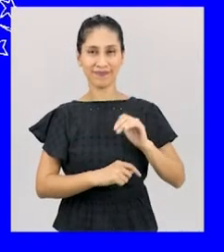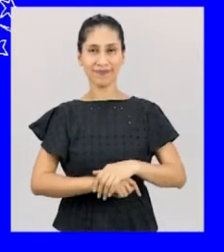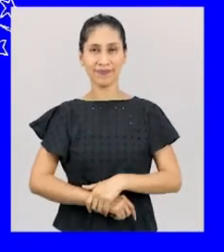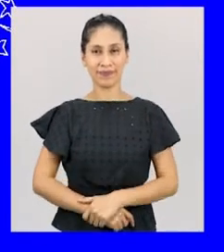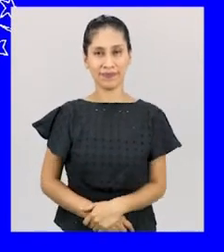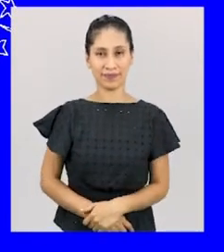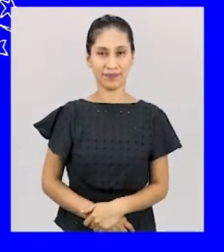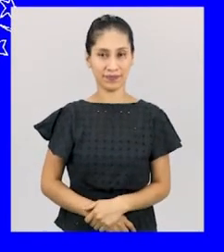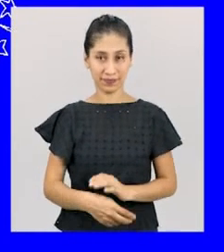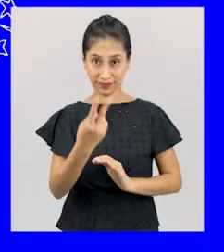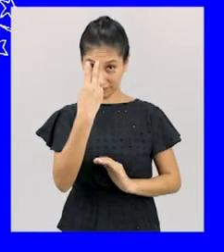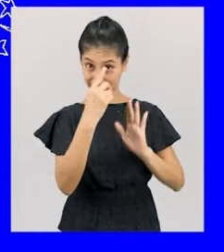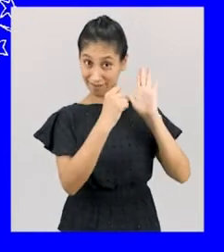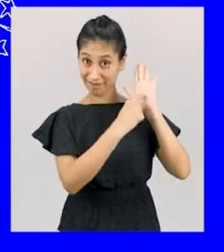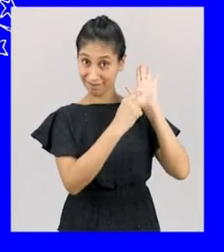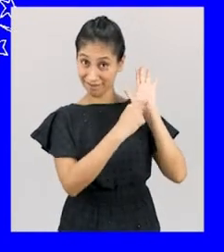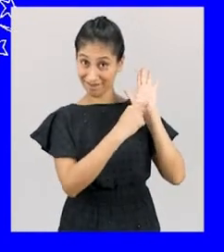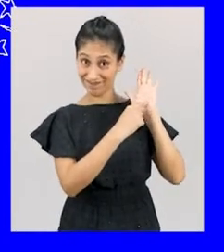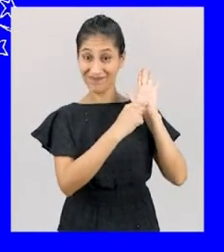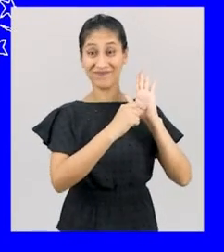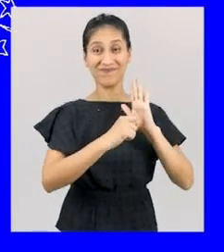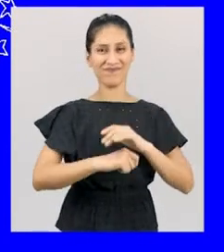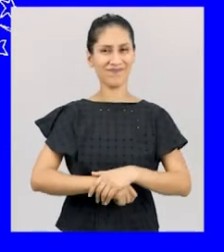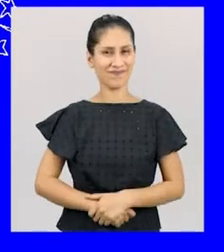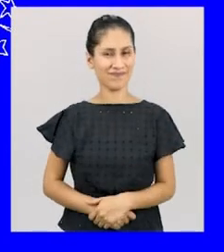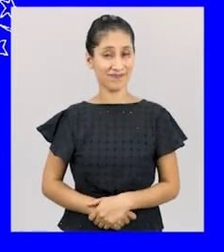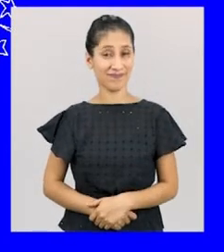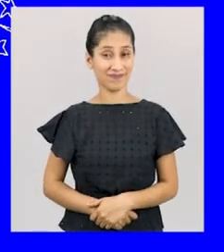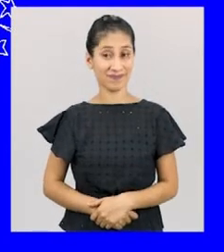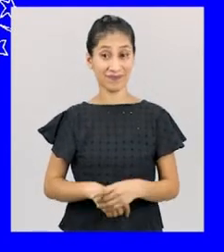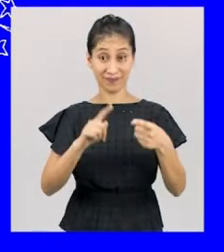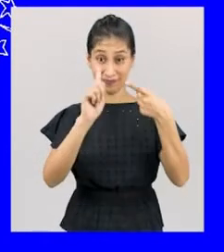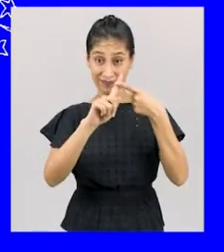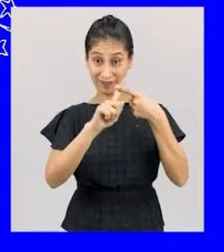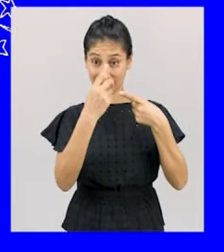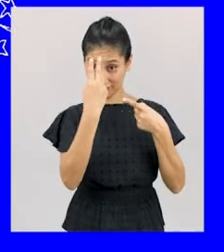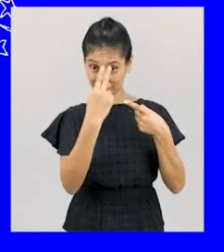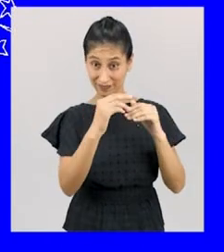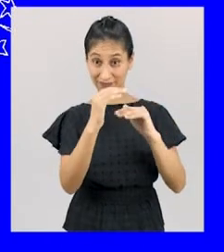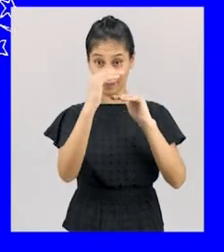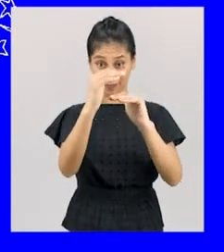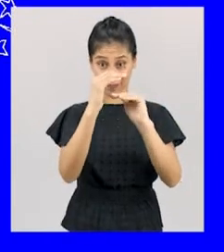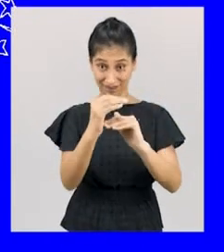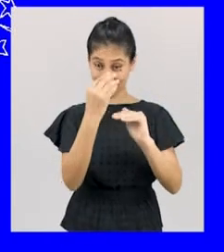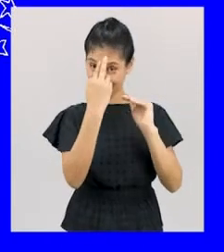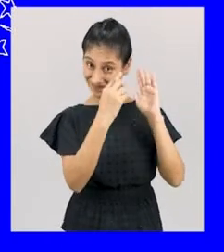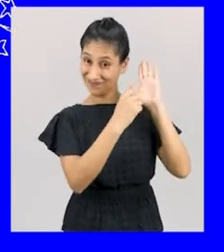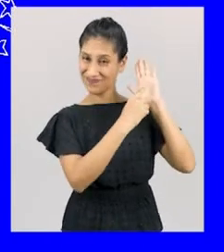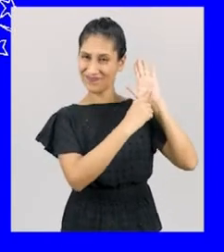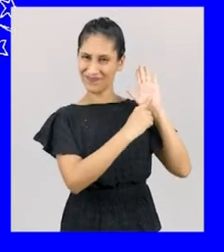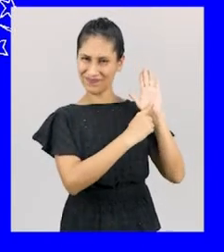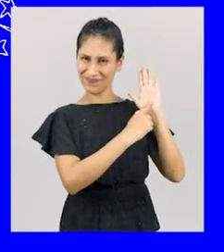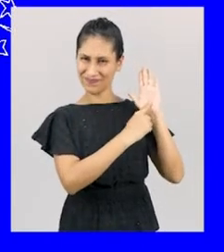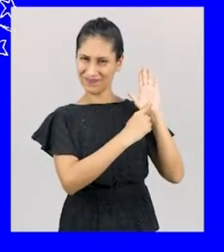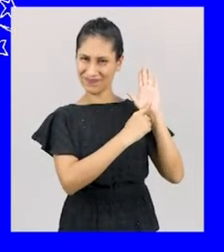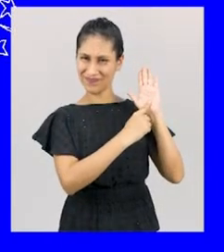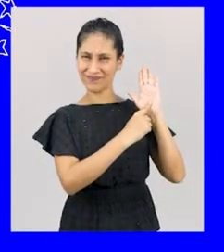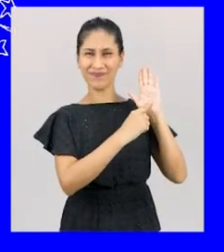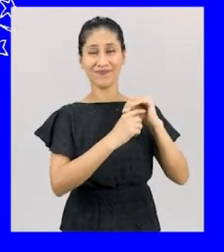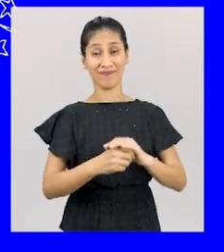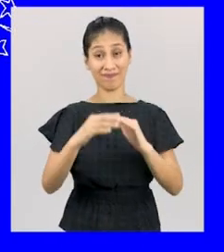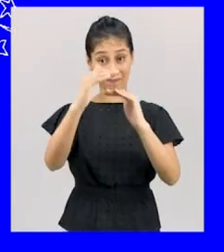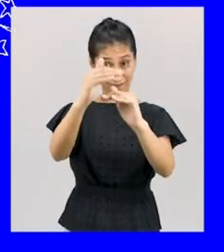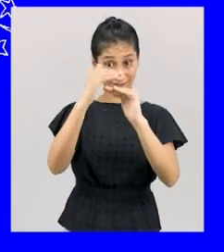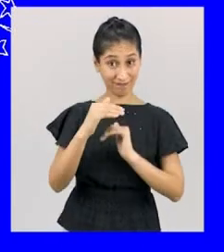es consistente con la idea de cultura presentada en el texto? A. Aparece cuando se tienen pocos conocimientos